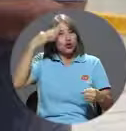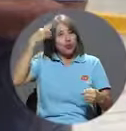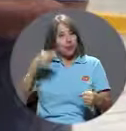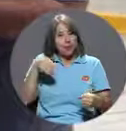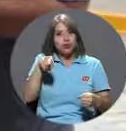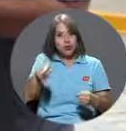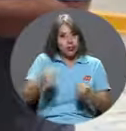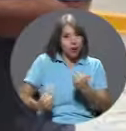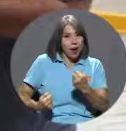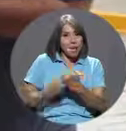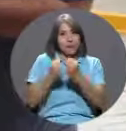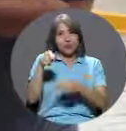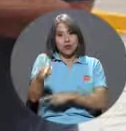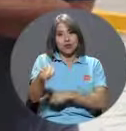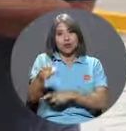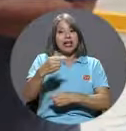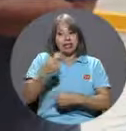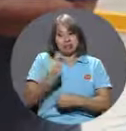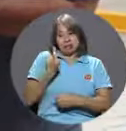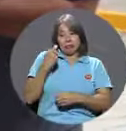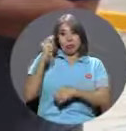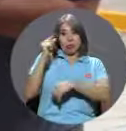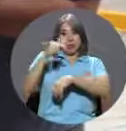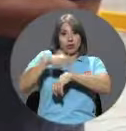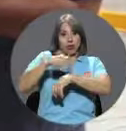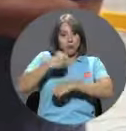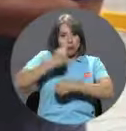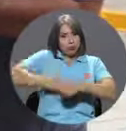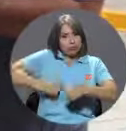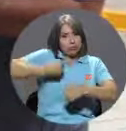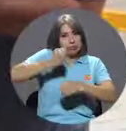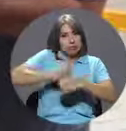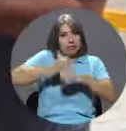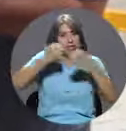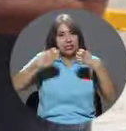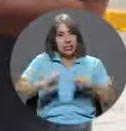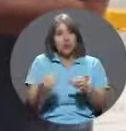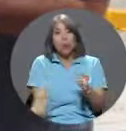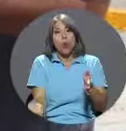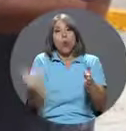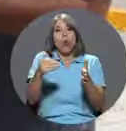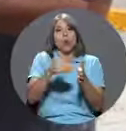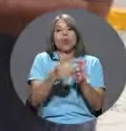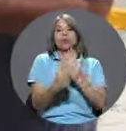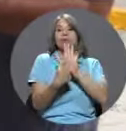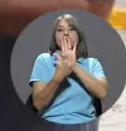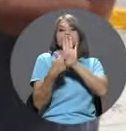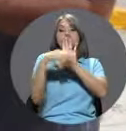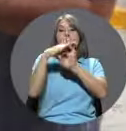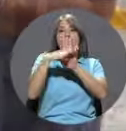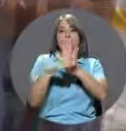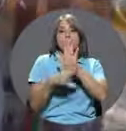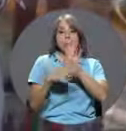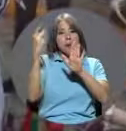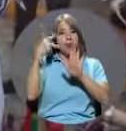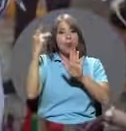y estamos trabajando estrategias. Muy recientemente hemos hecho un relanzamiento de las políticas de promoción de la